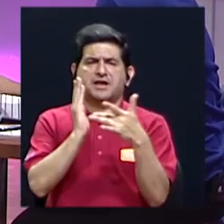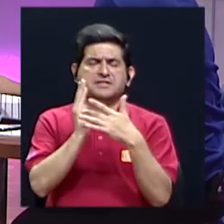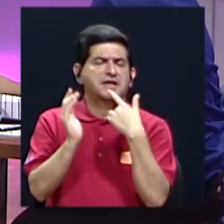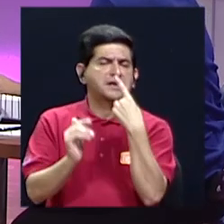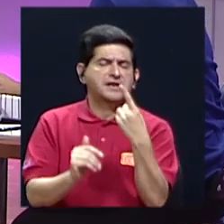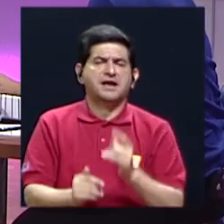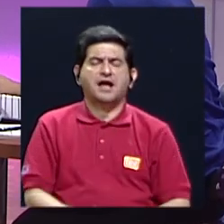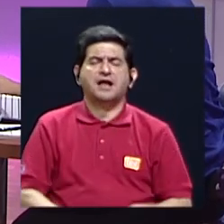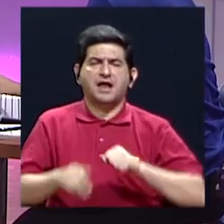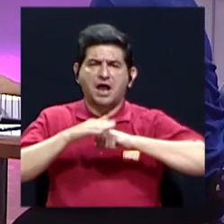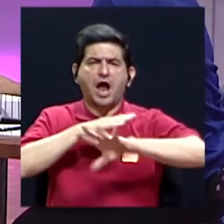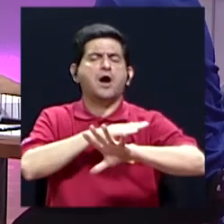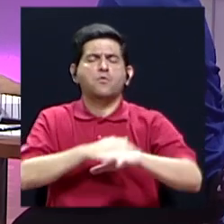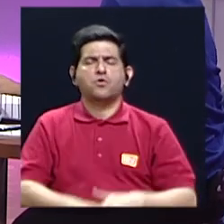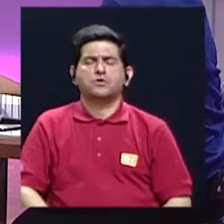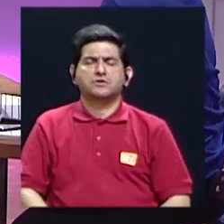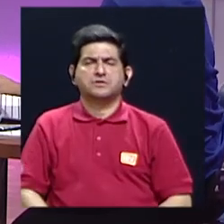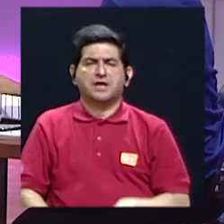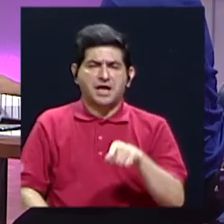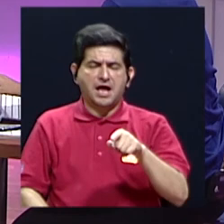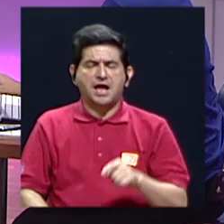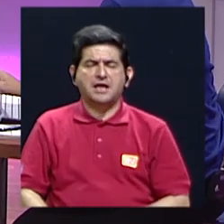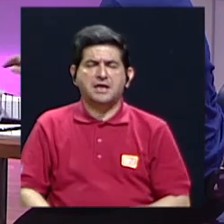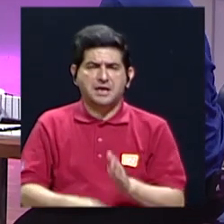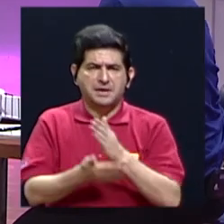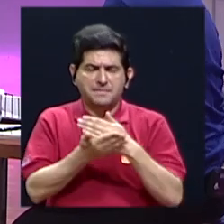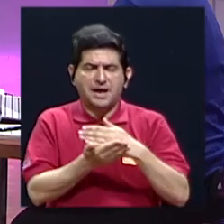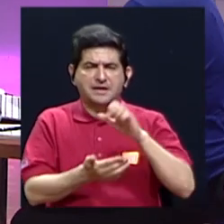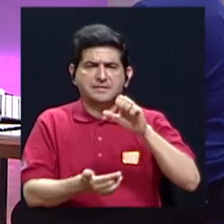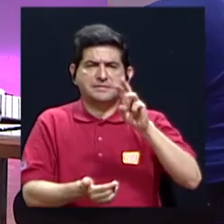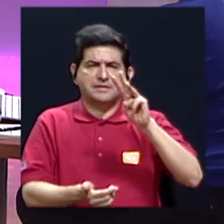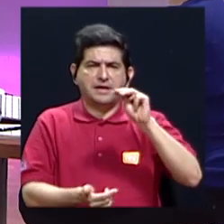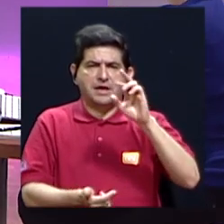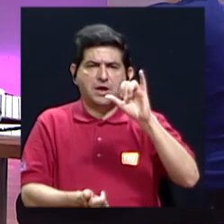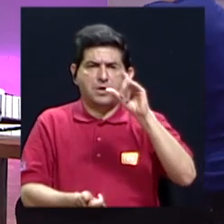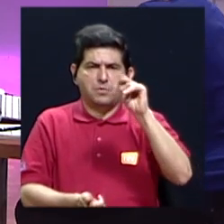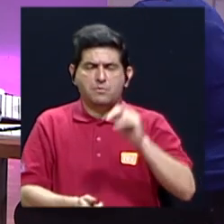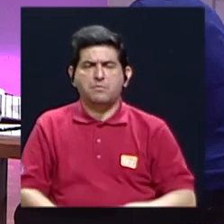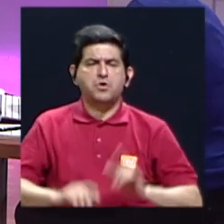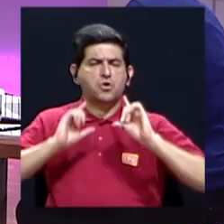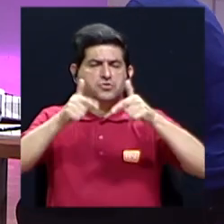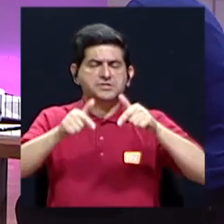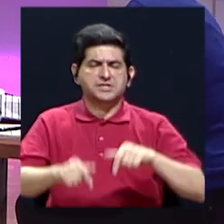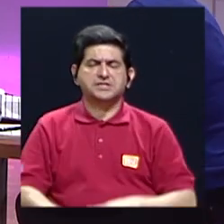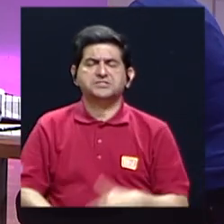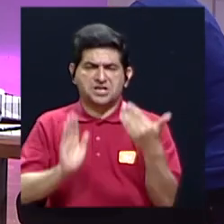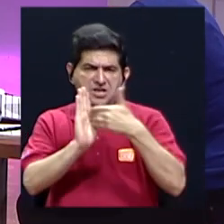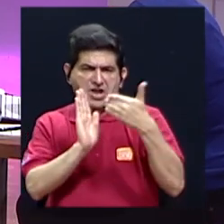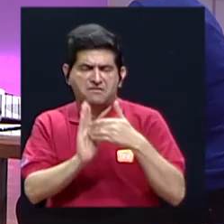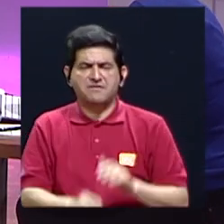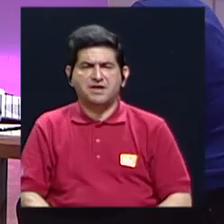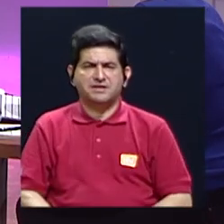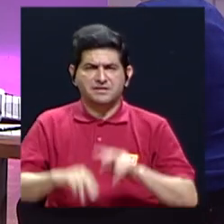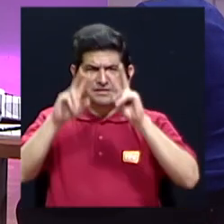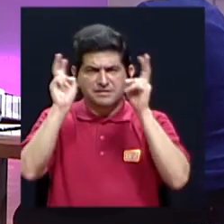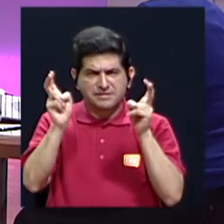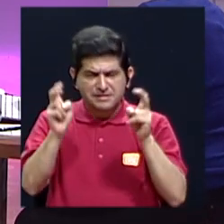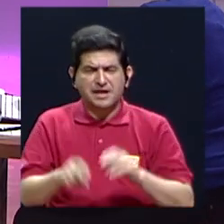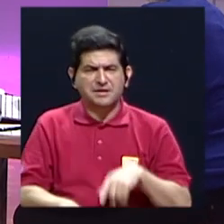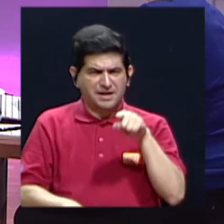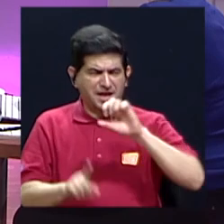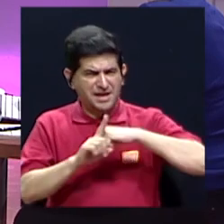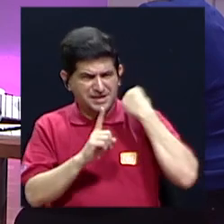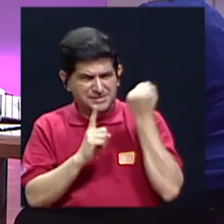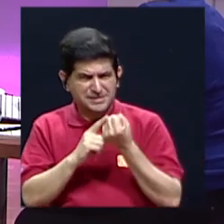técnica abortiva, se desechan embriones y se los denigra. No sé si nos pueden comentar un poco sobre este tema de se denigra